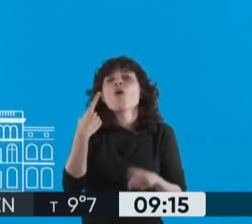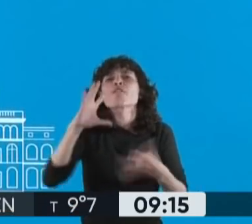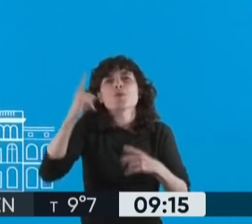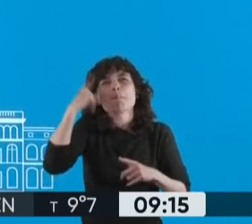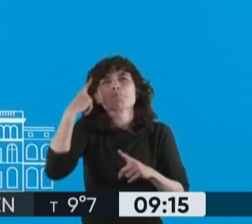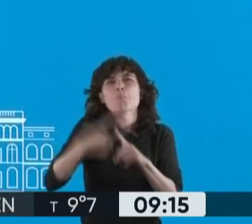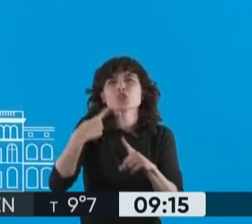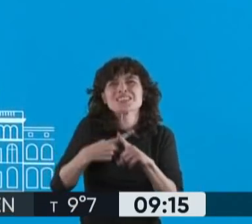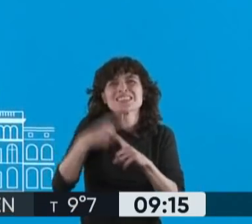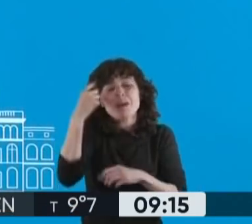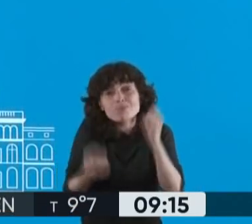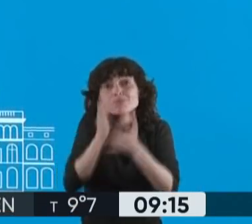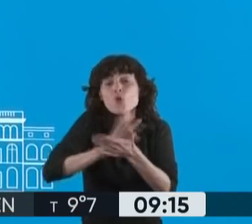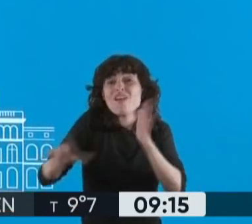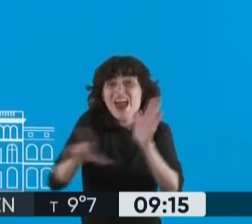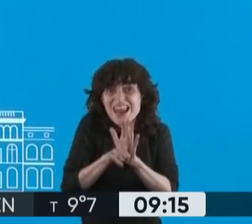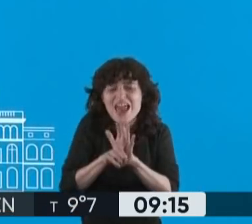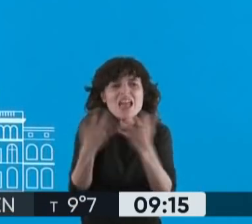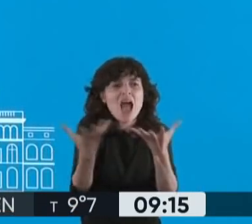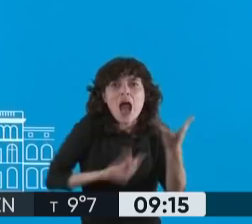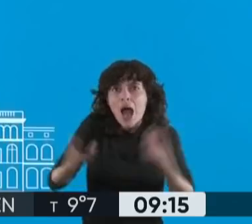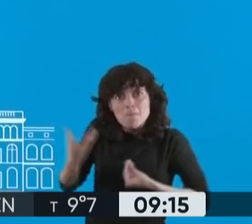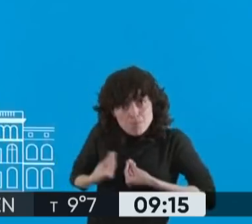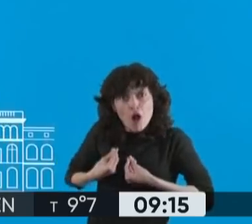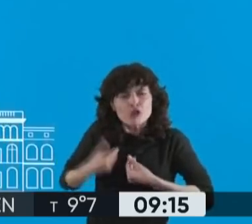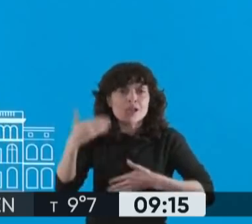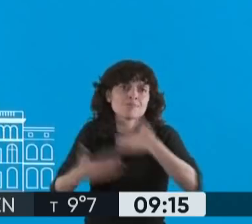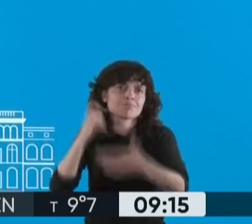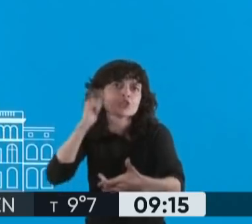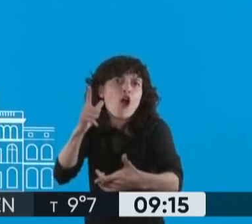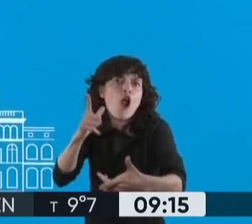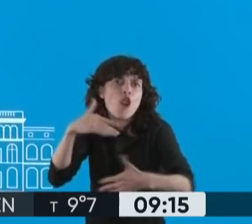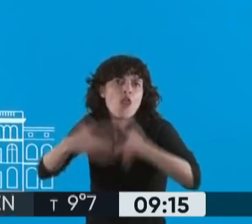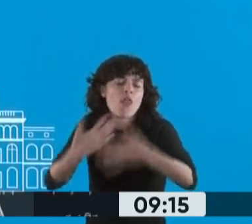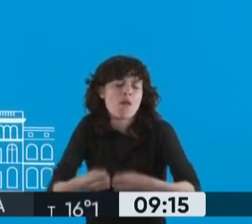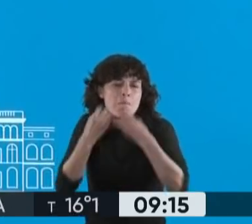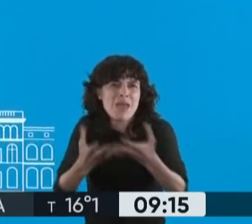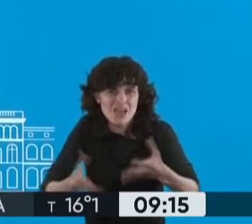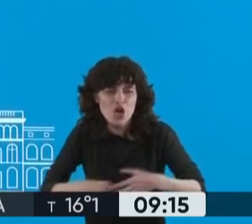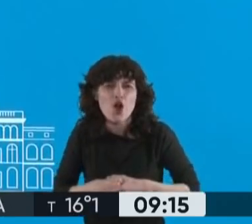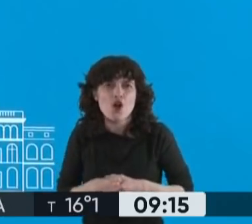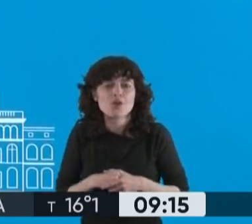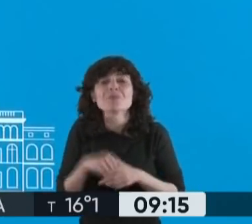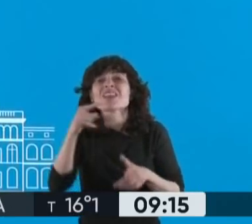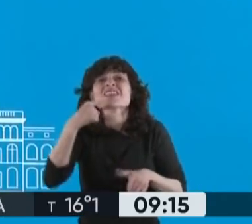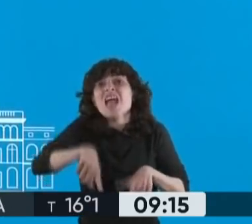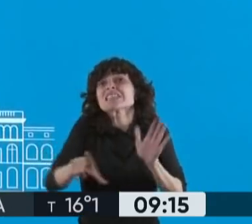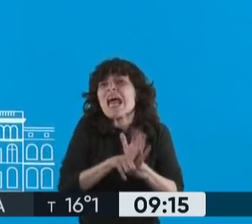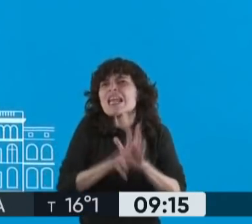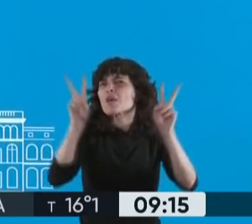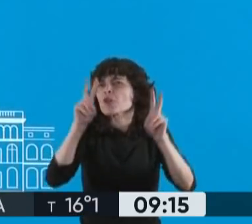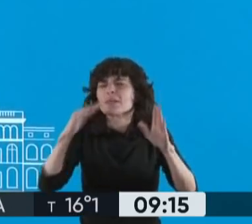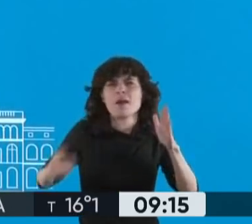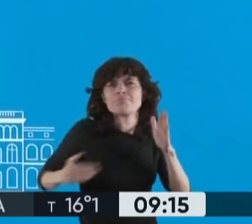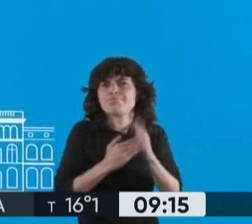mayor cantidad de votos a favor posible es tal vez lo más importante que tengamos que conseguir en este momento en el Parlamento. Y bueno,